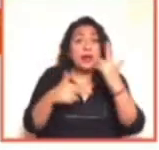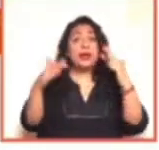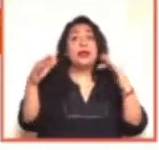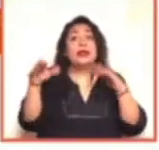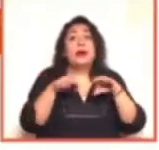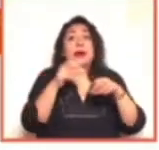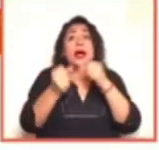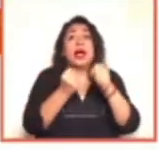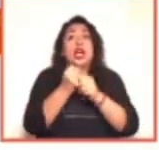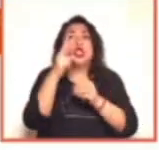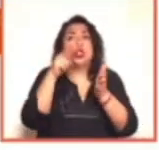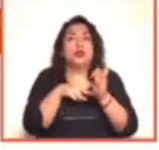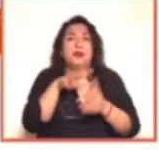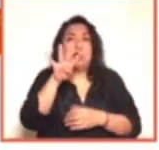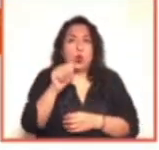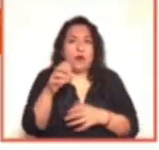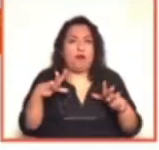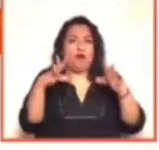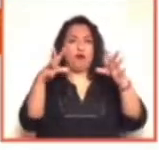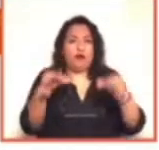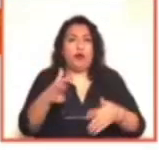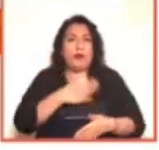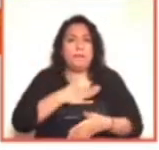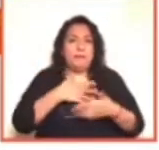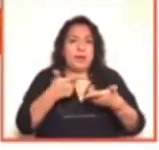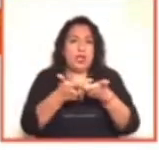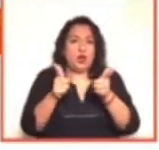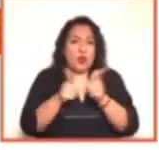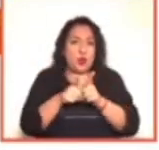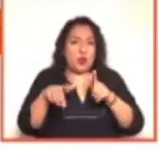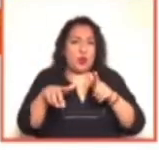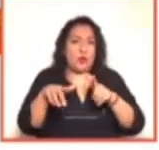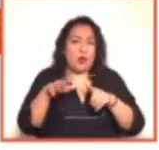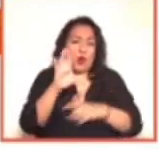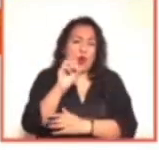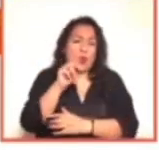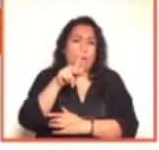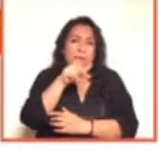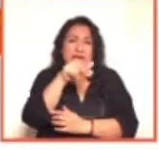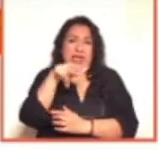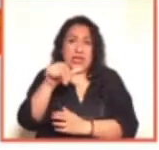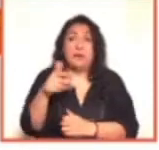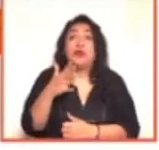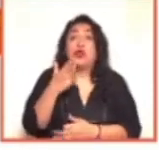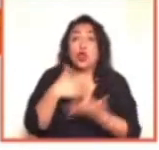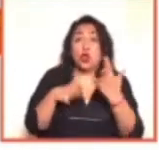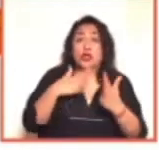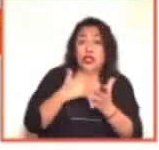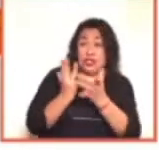2009 fundó su propia compañía. Eché mano de todos los títeres que yo tenía,